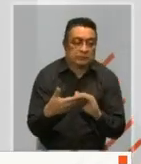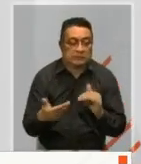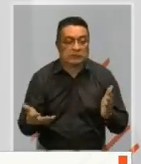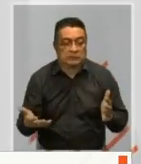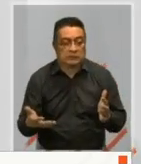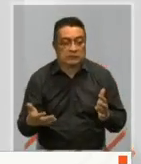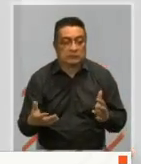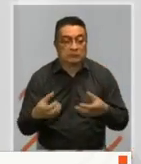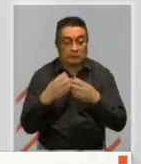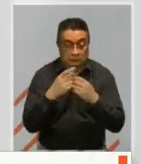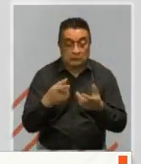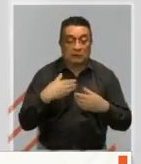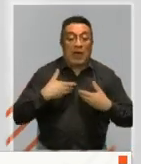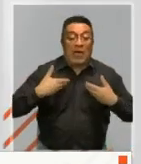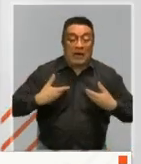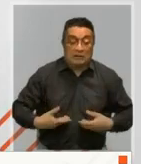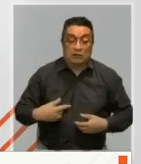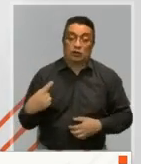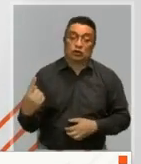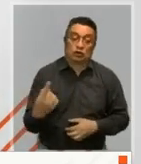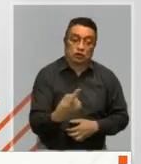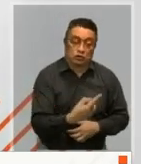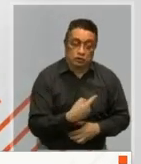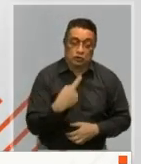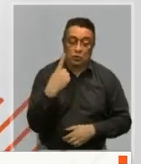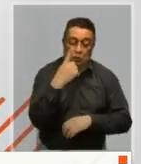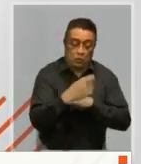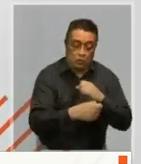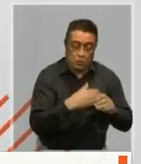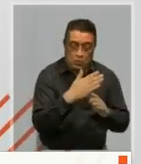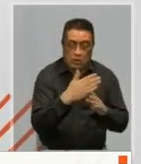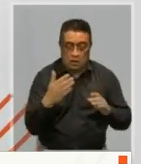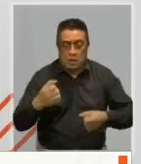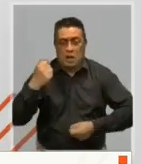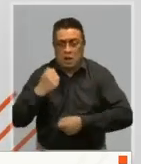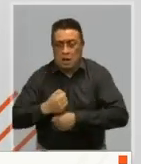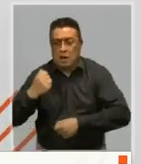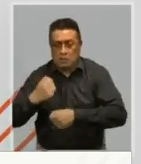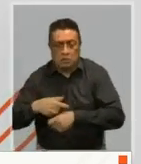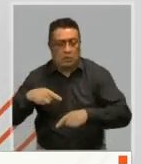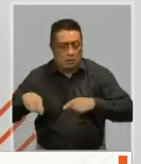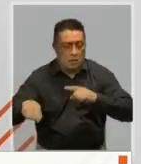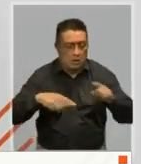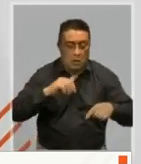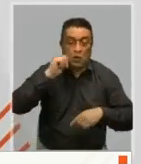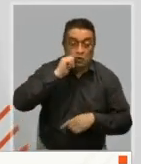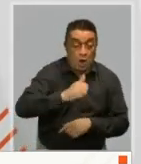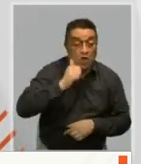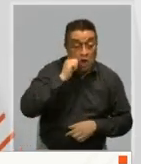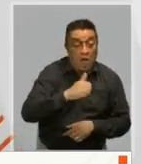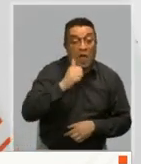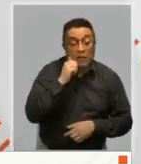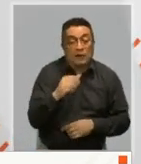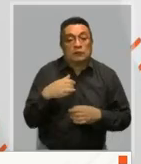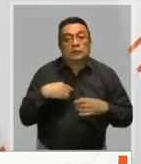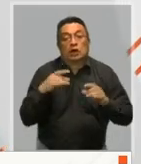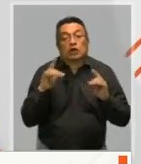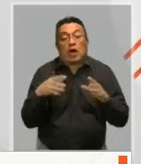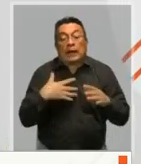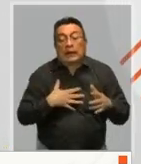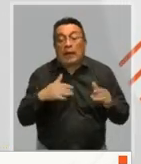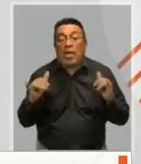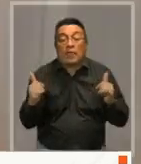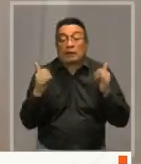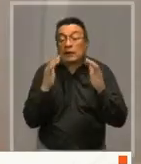Con el cansancio que todos hemos acumulado a lo largo del año y la exigencia de trabajo con la que lidiamos todos los días, solo queríamos divertirnos.